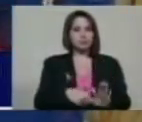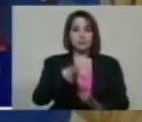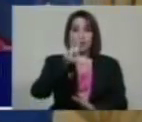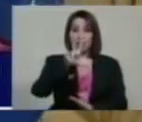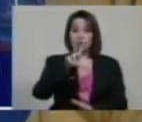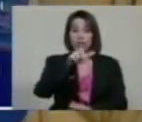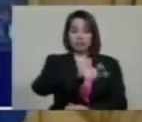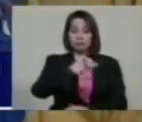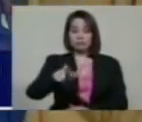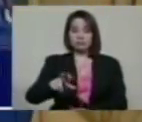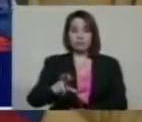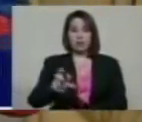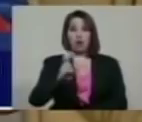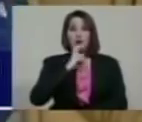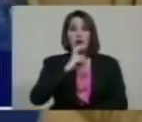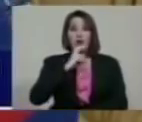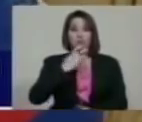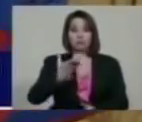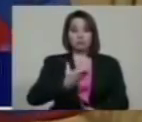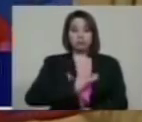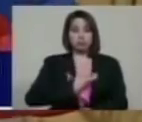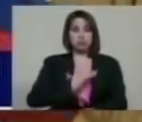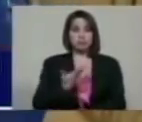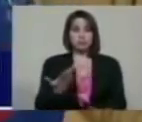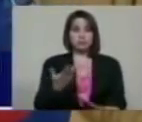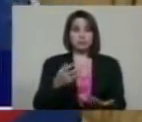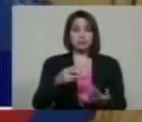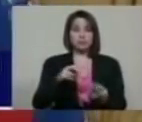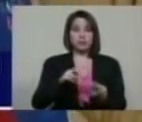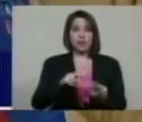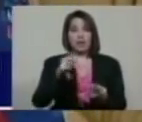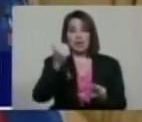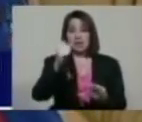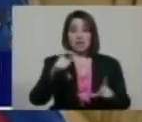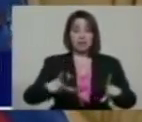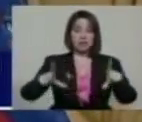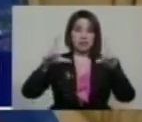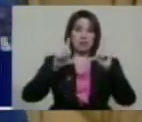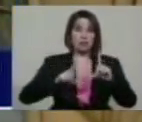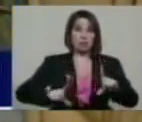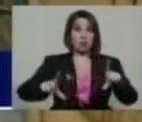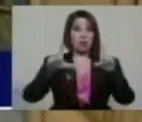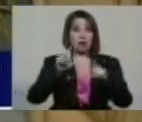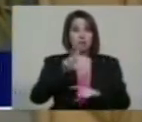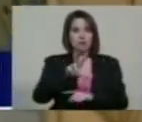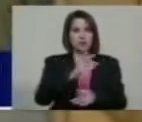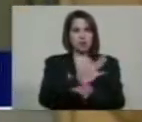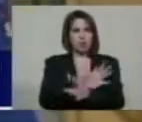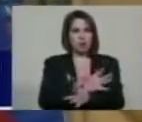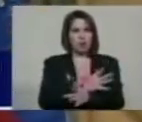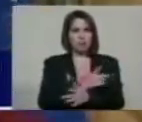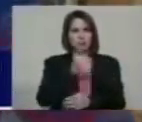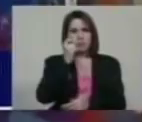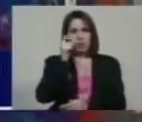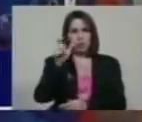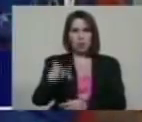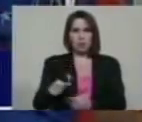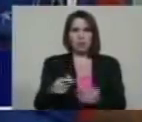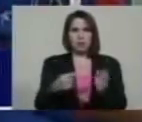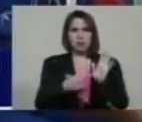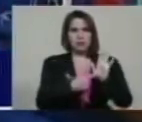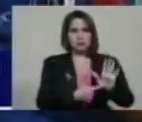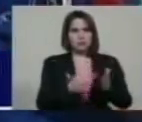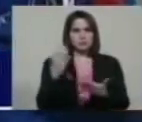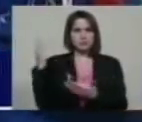medallistas. Fueron 3 medallas de oro, 10 diplomas en esta tercera edición. Carlitos Páez, en judo, del